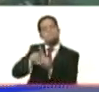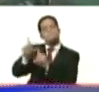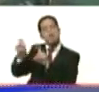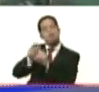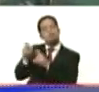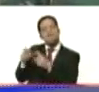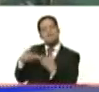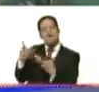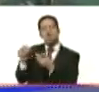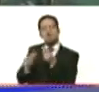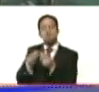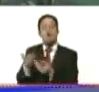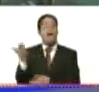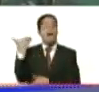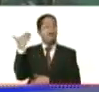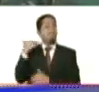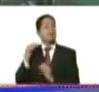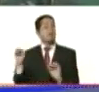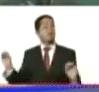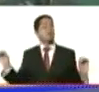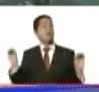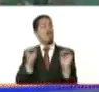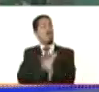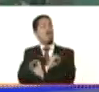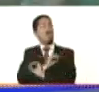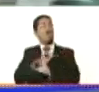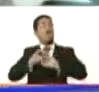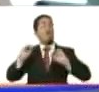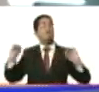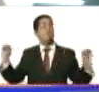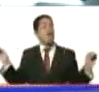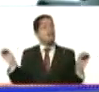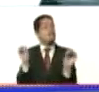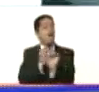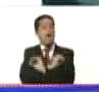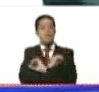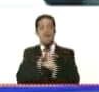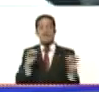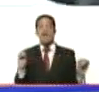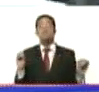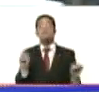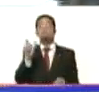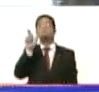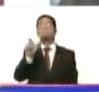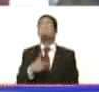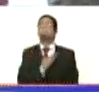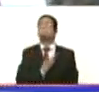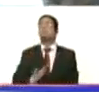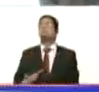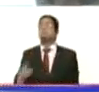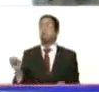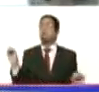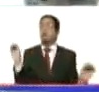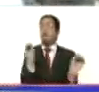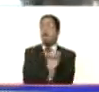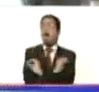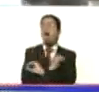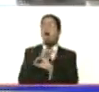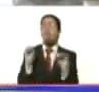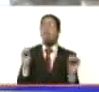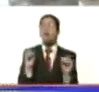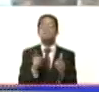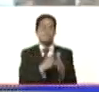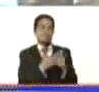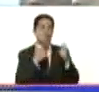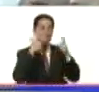años en Venezuela. Nadie se había atrevido a convocar un referendo consultivo. Y el comandante Chávez convocó un referéndum con